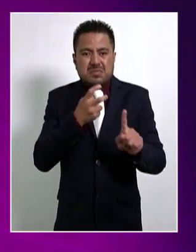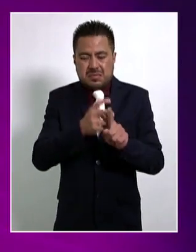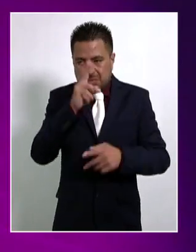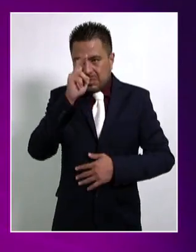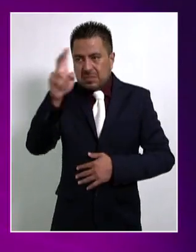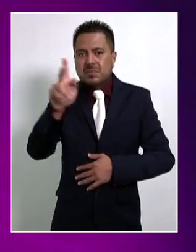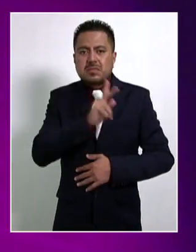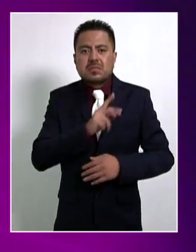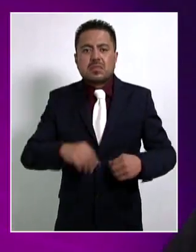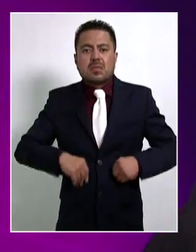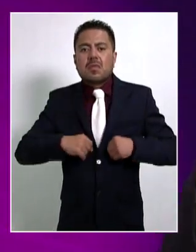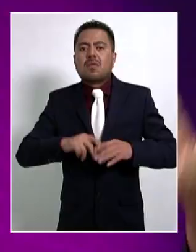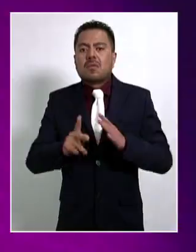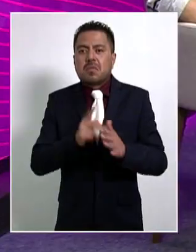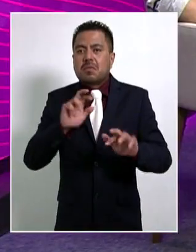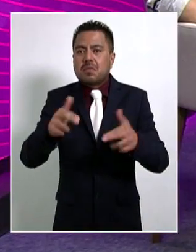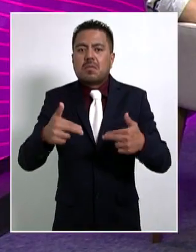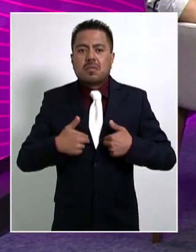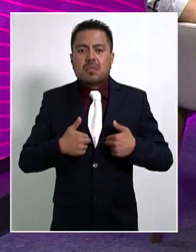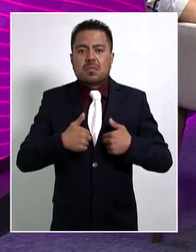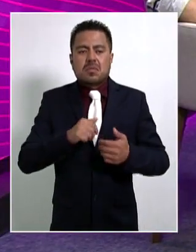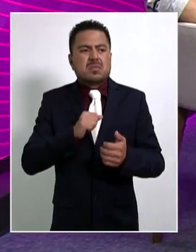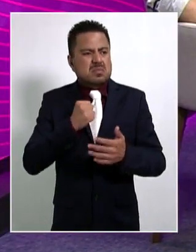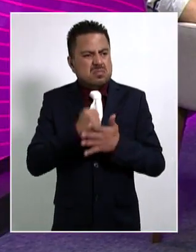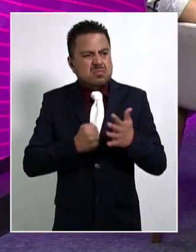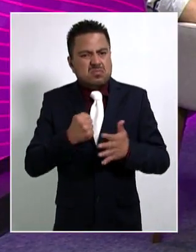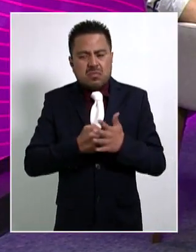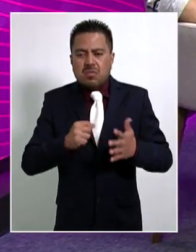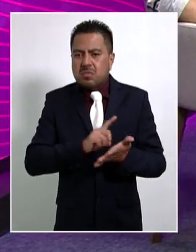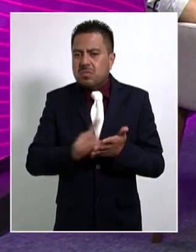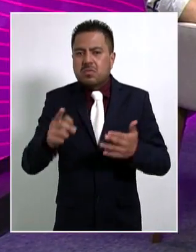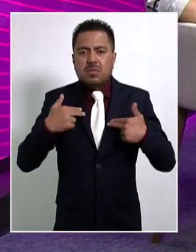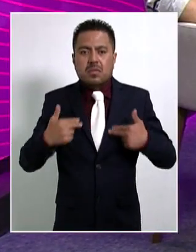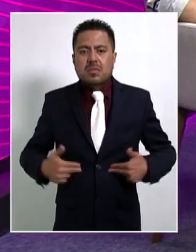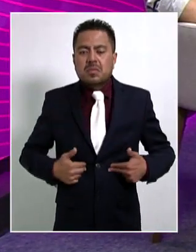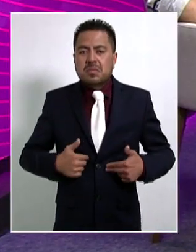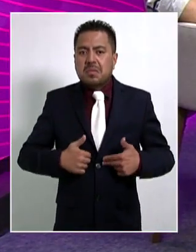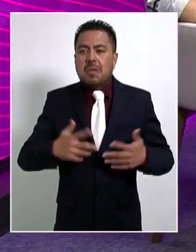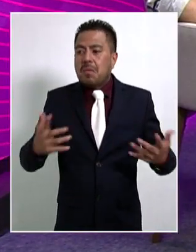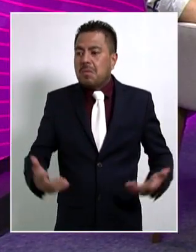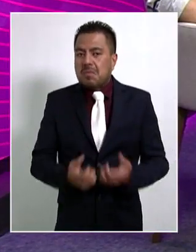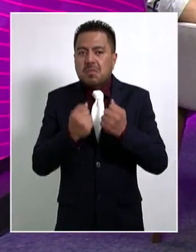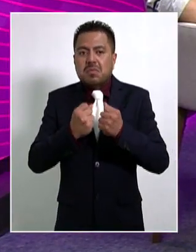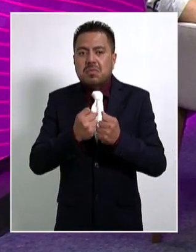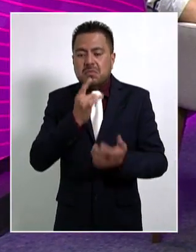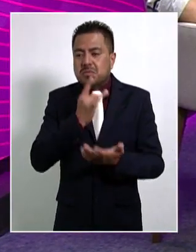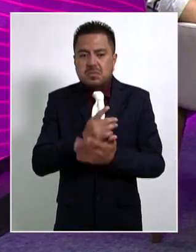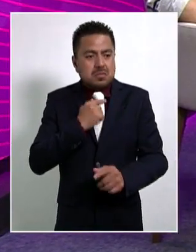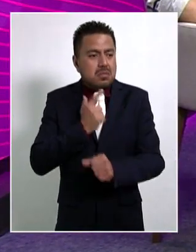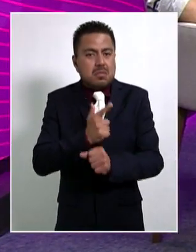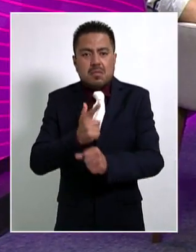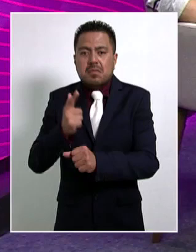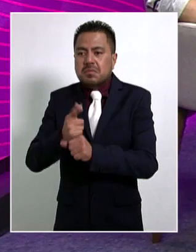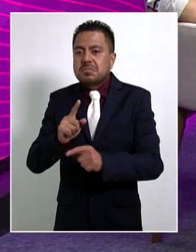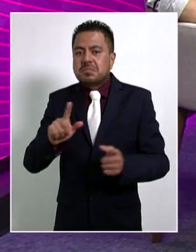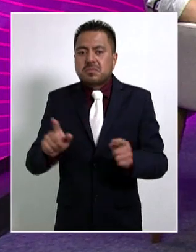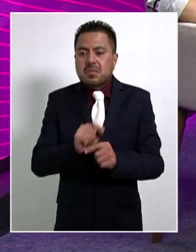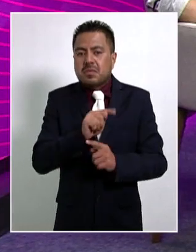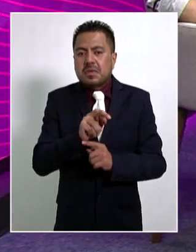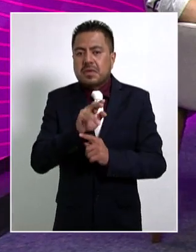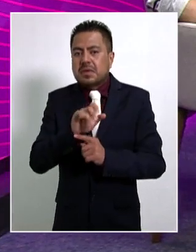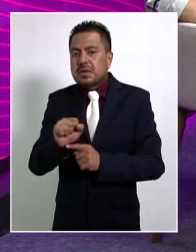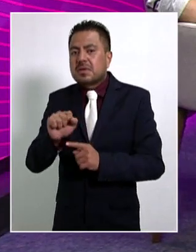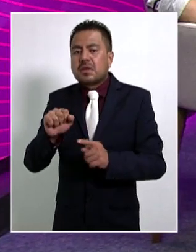deseo de mi vida, lo he recuperado a través de la lucha de los derechos humanos. Y más cuando me di cuenta que pues no solamente había obstáculos por ser trans, sino por